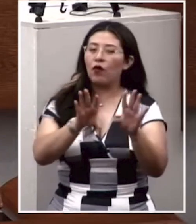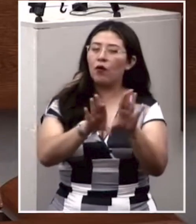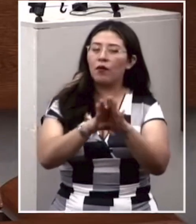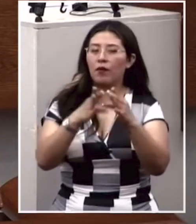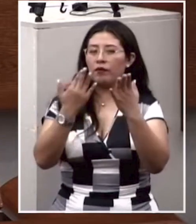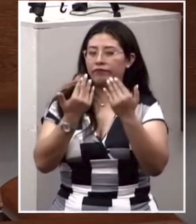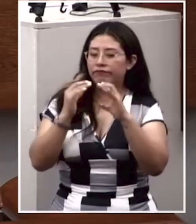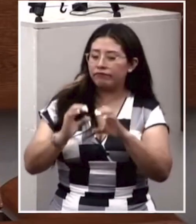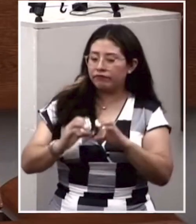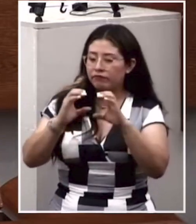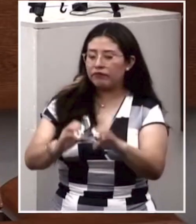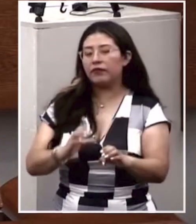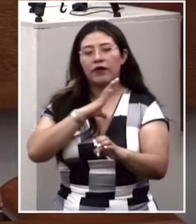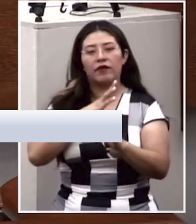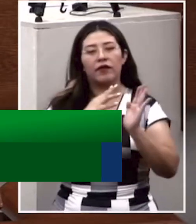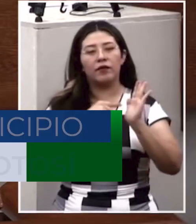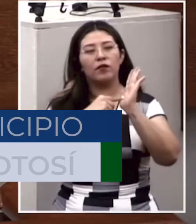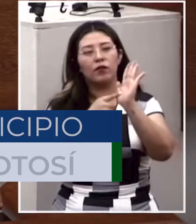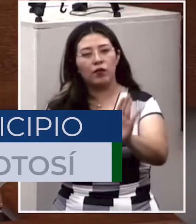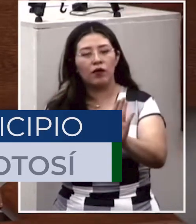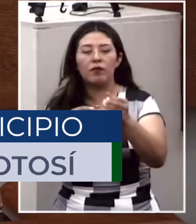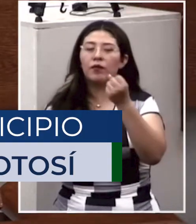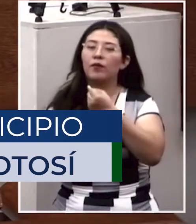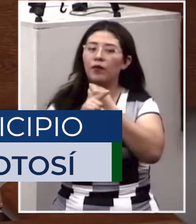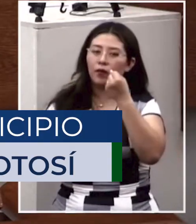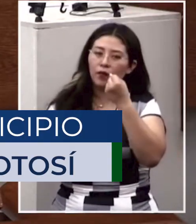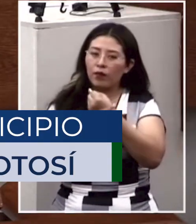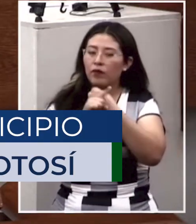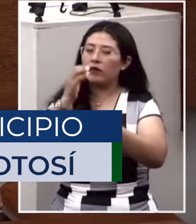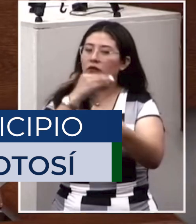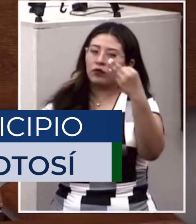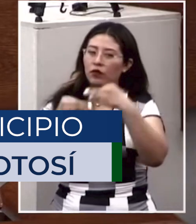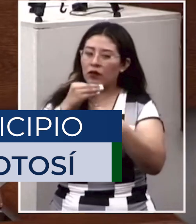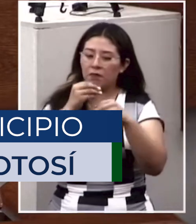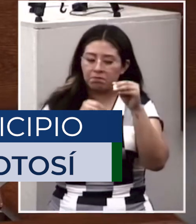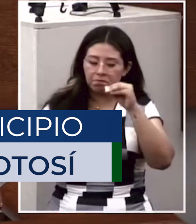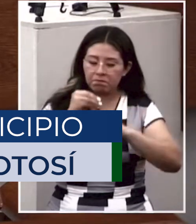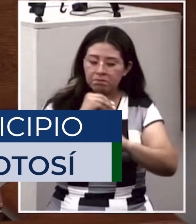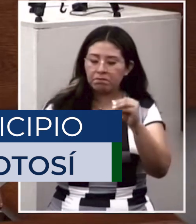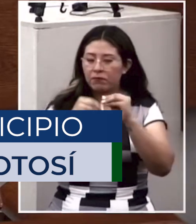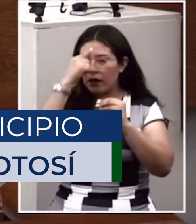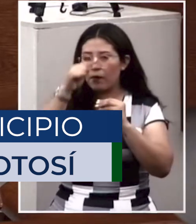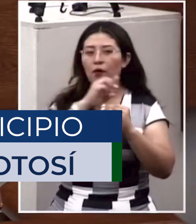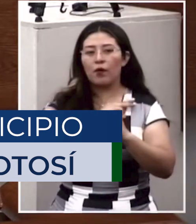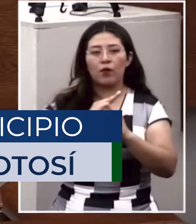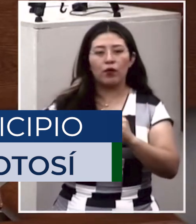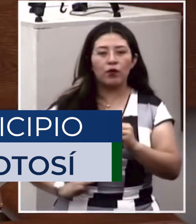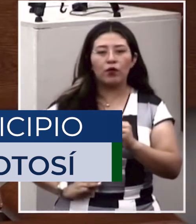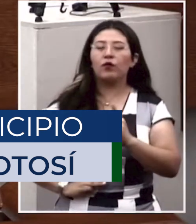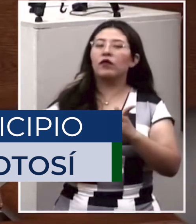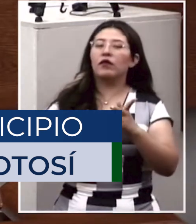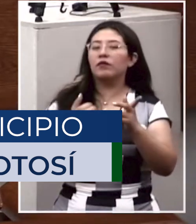cuidado que presentaba graves problemas en la conformación de un polígono y que